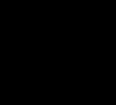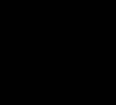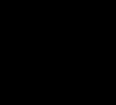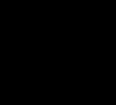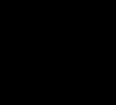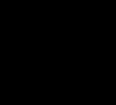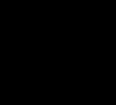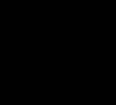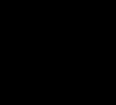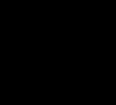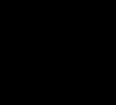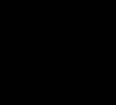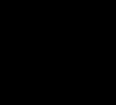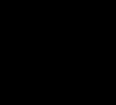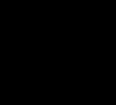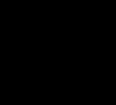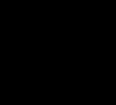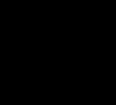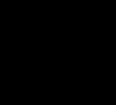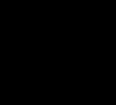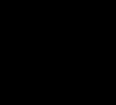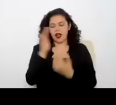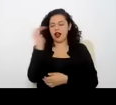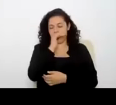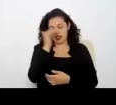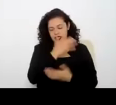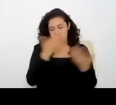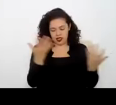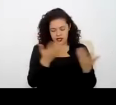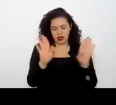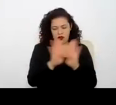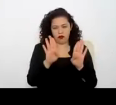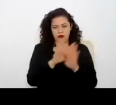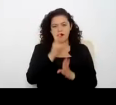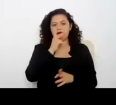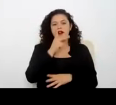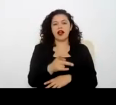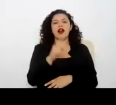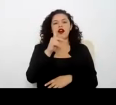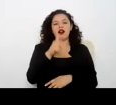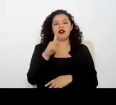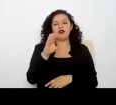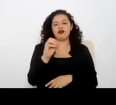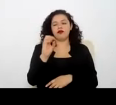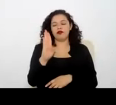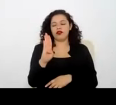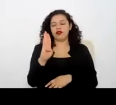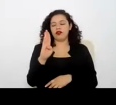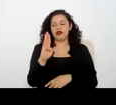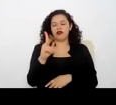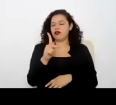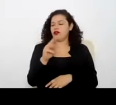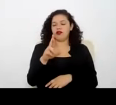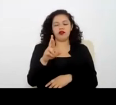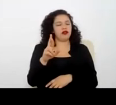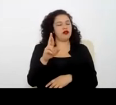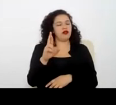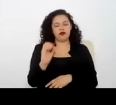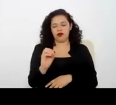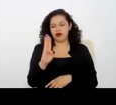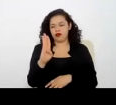hacemos de manera gratuita. Esto es lo que se conoce como pro bono. Entonces, tanto nosotros como todos